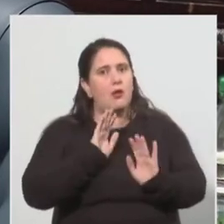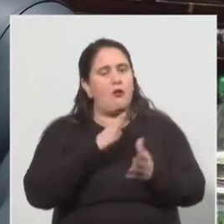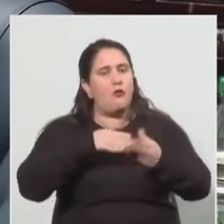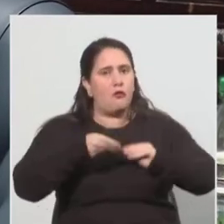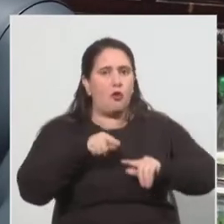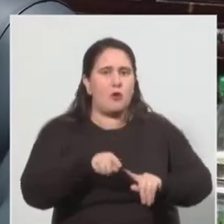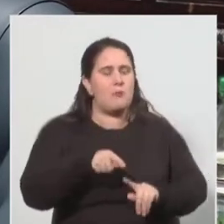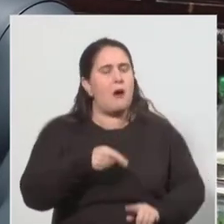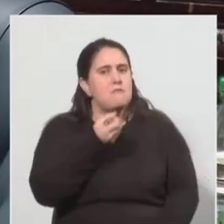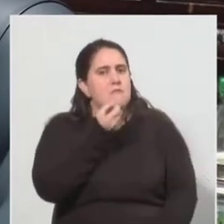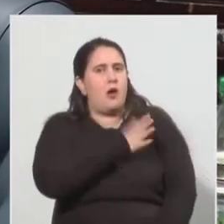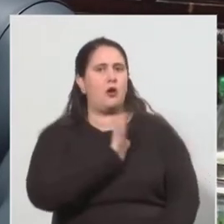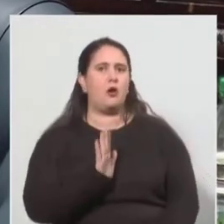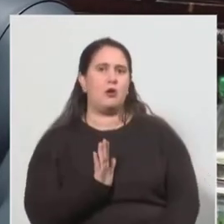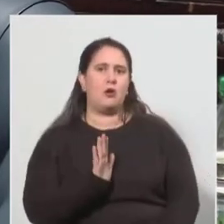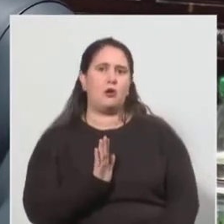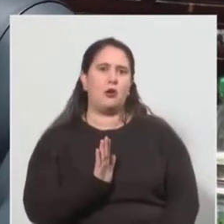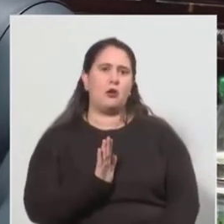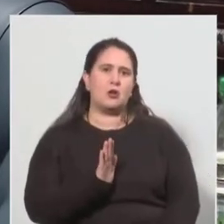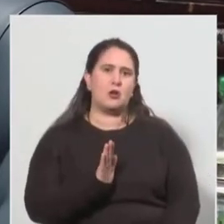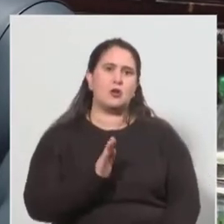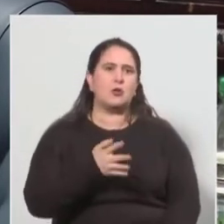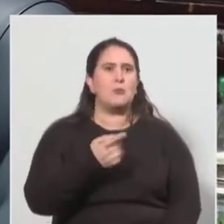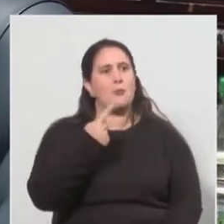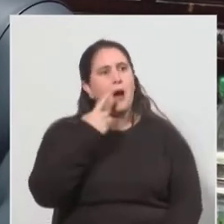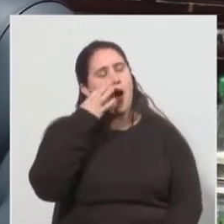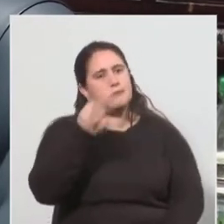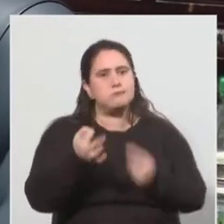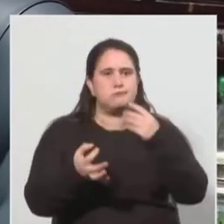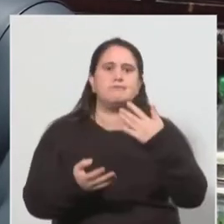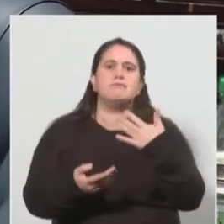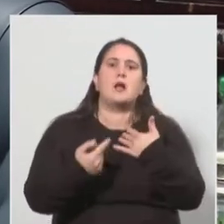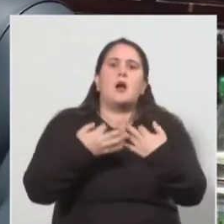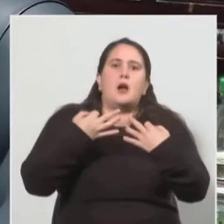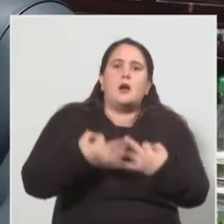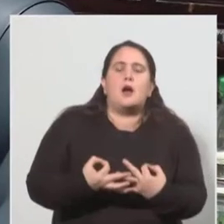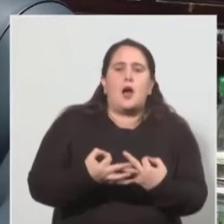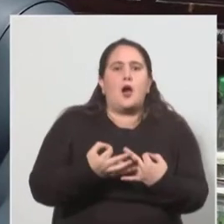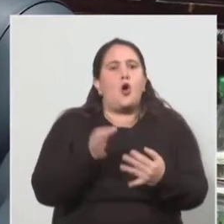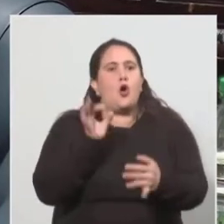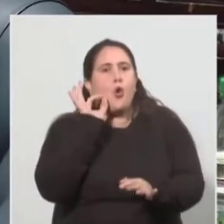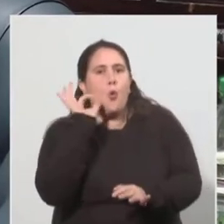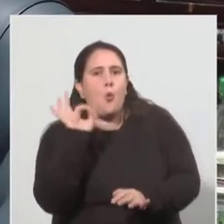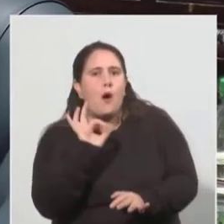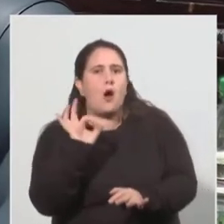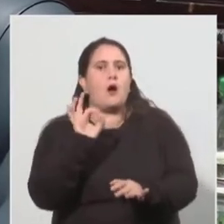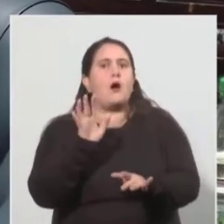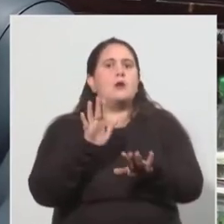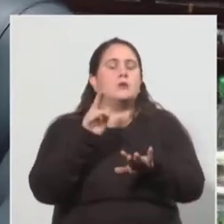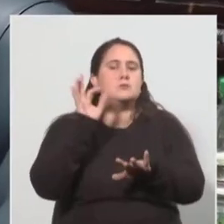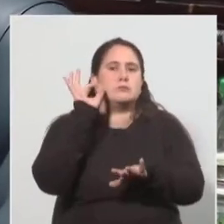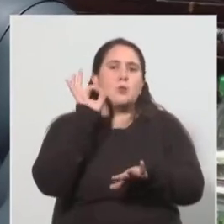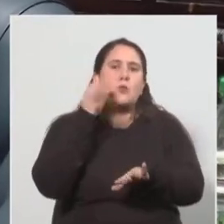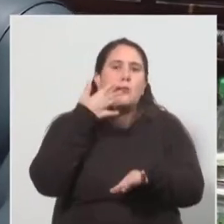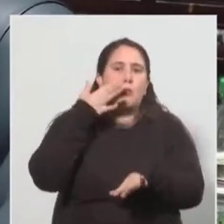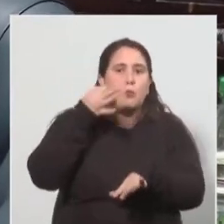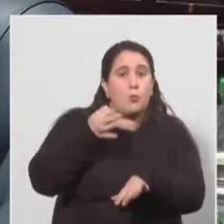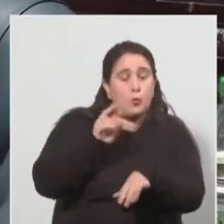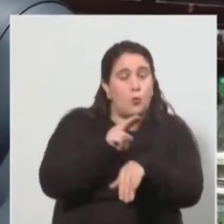acción razonable, prudente, cauto, con sentido